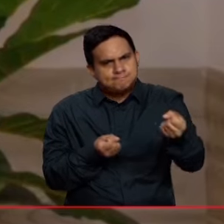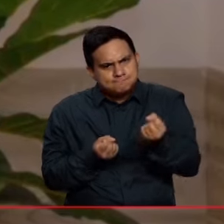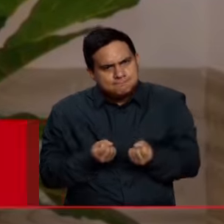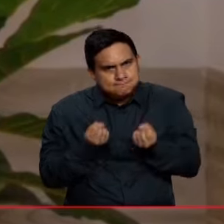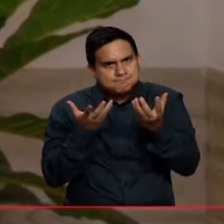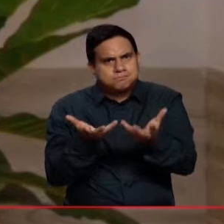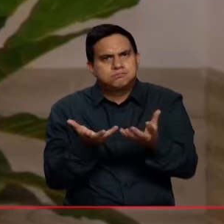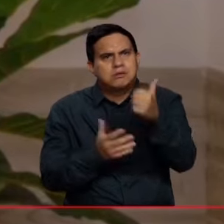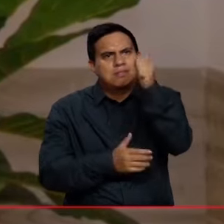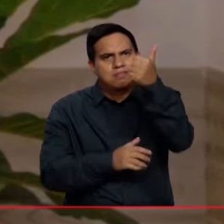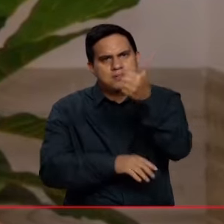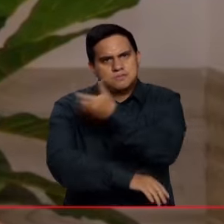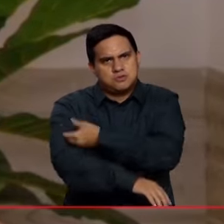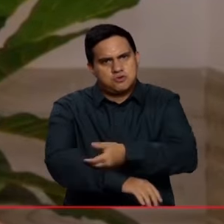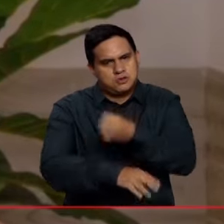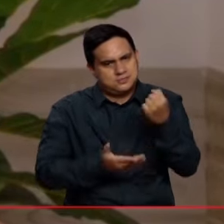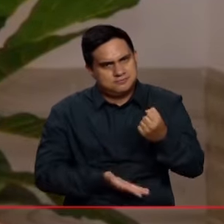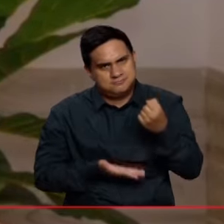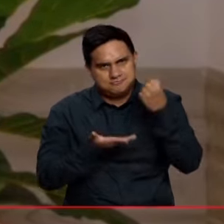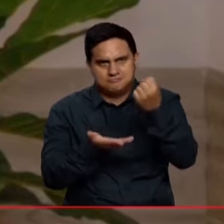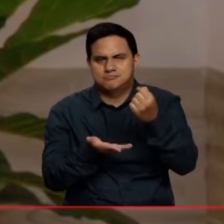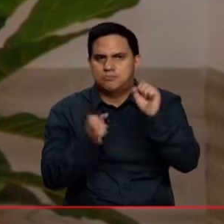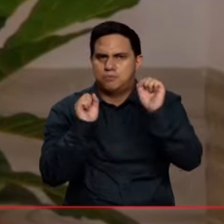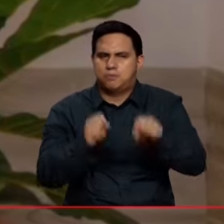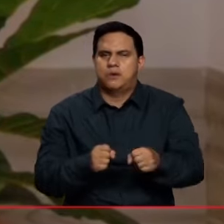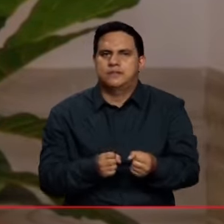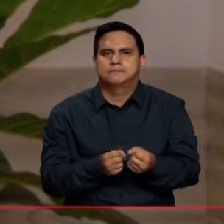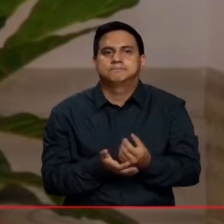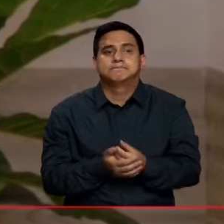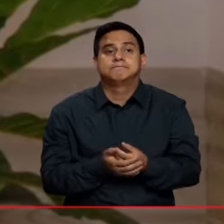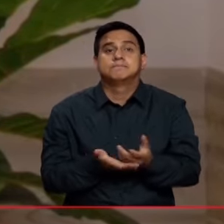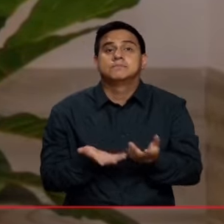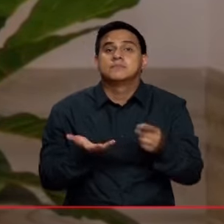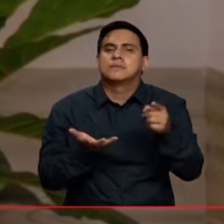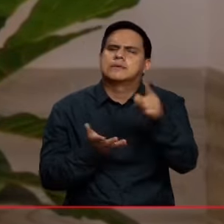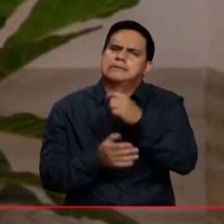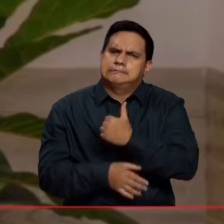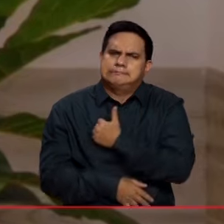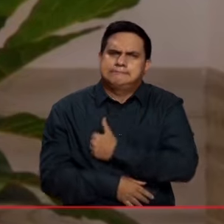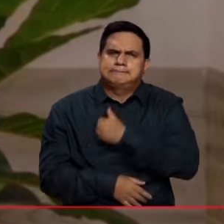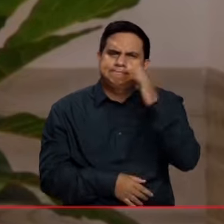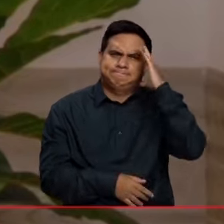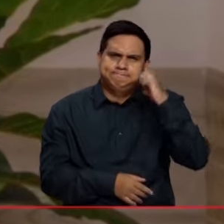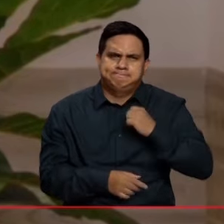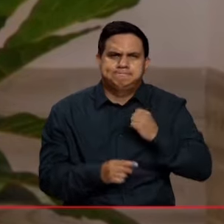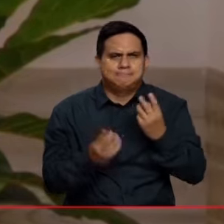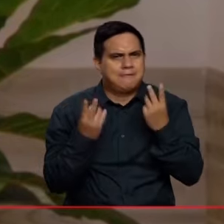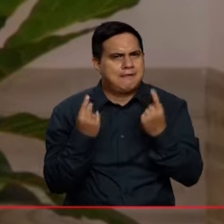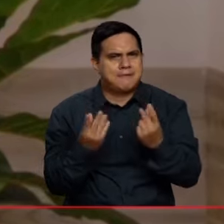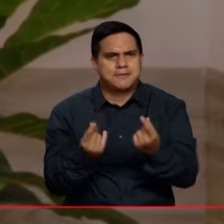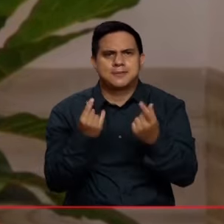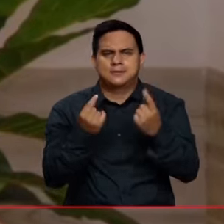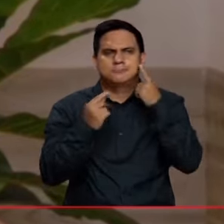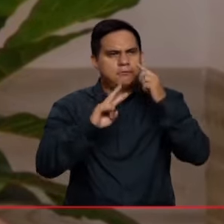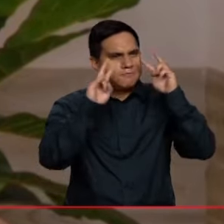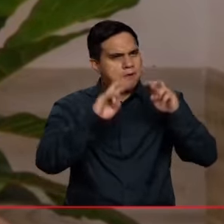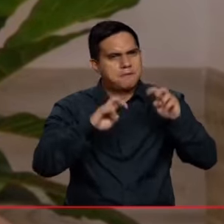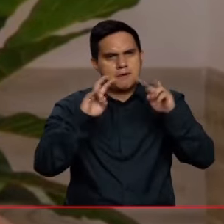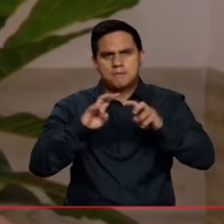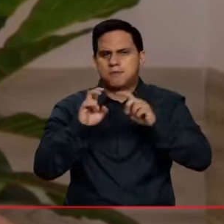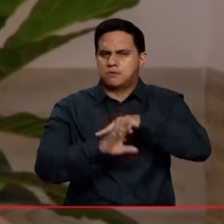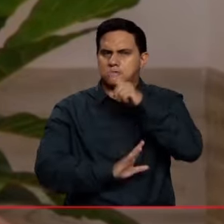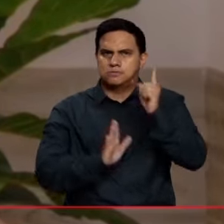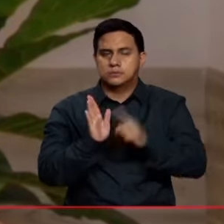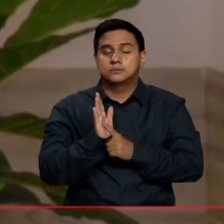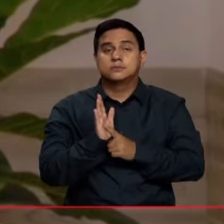nos permita esclarecer los hechos. Hacemos un llamado a las autoridades para que puedan avanzar prontamente sobre las investigaciones y, por